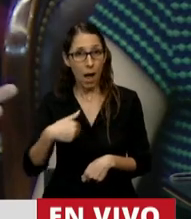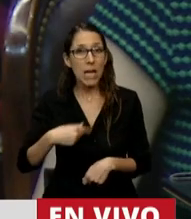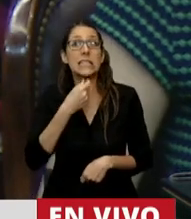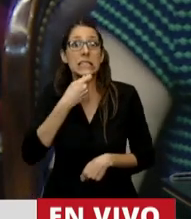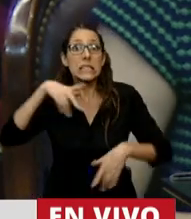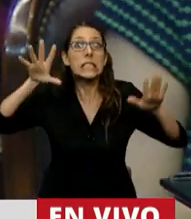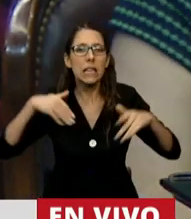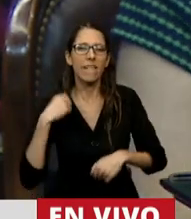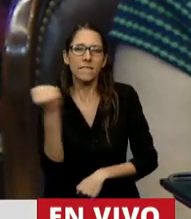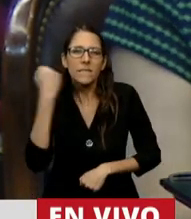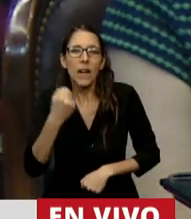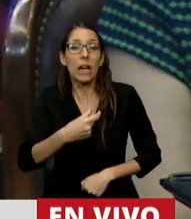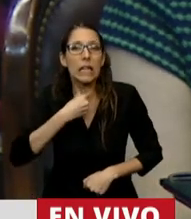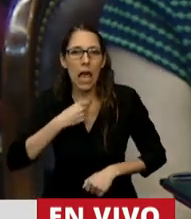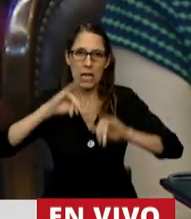hay otra.